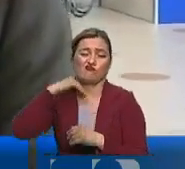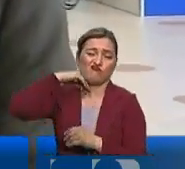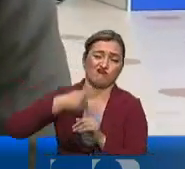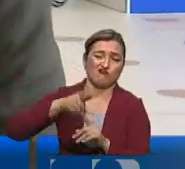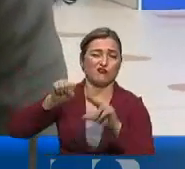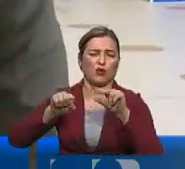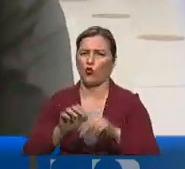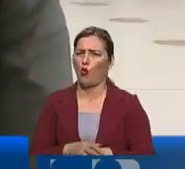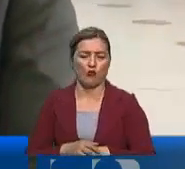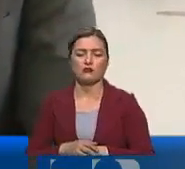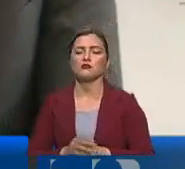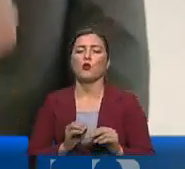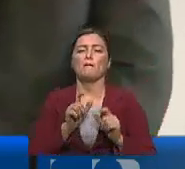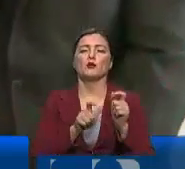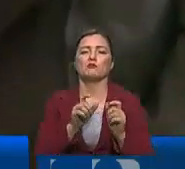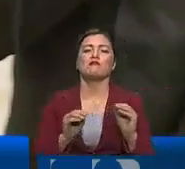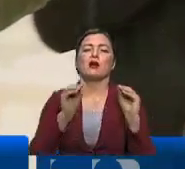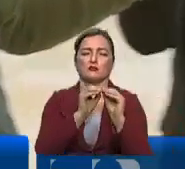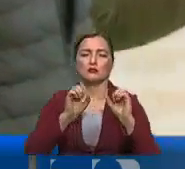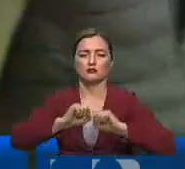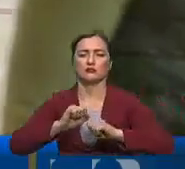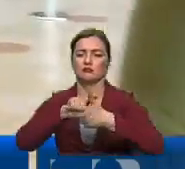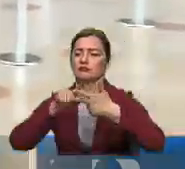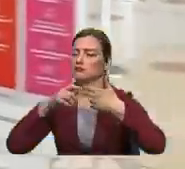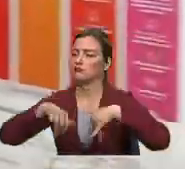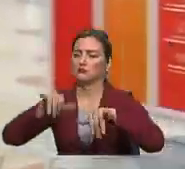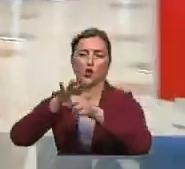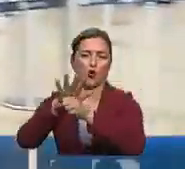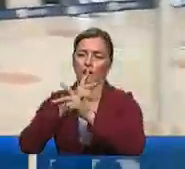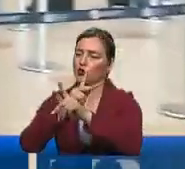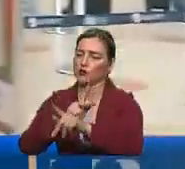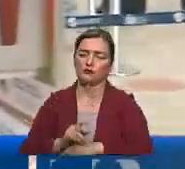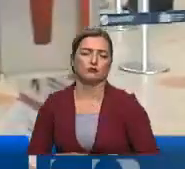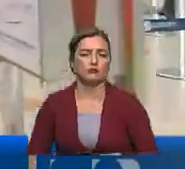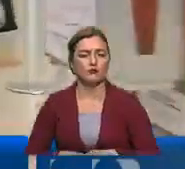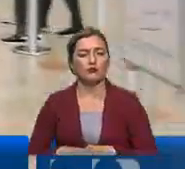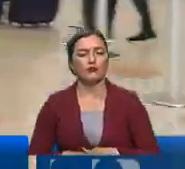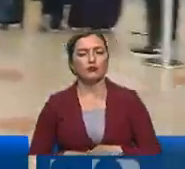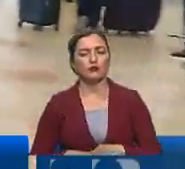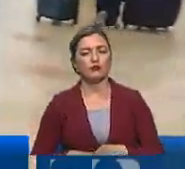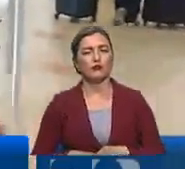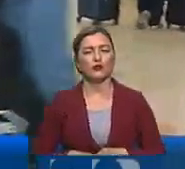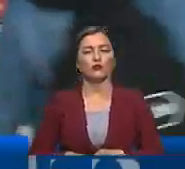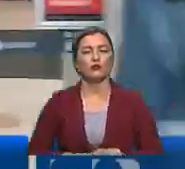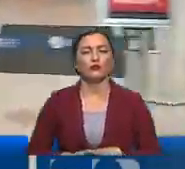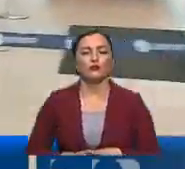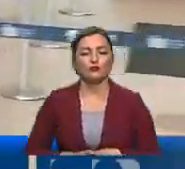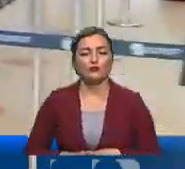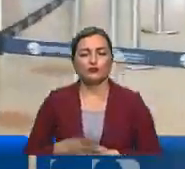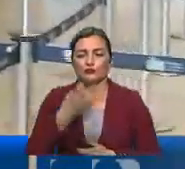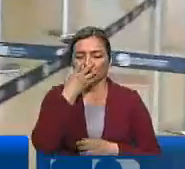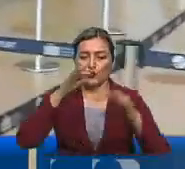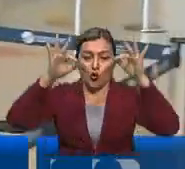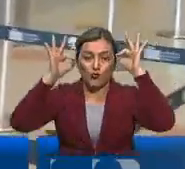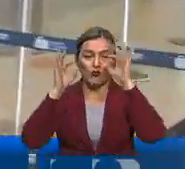ampliación de aforos, pero todas las medidas de bioseguridad y protección sanitaria deben seguirse observando de manera adecuada, el uso de la